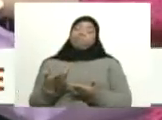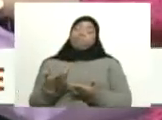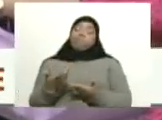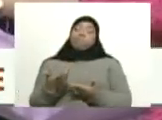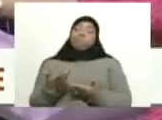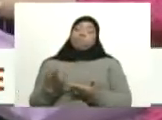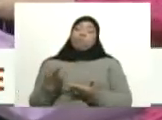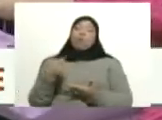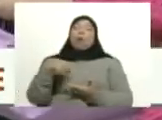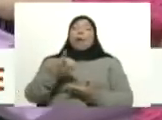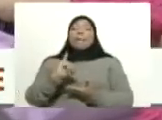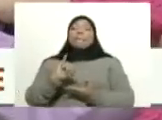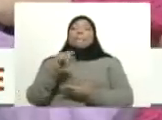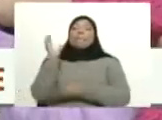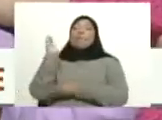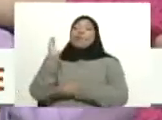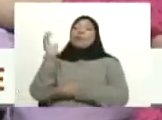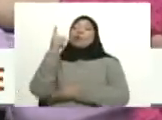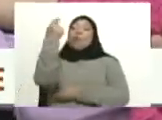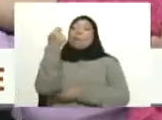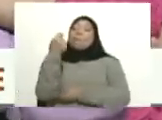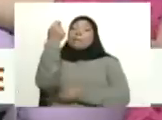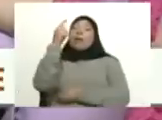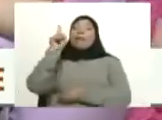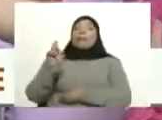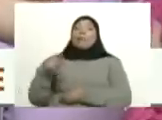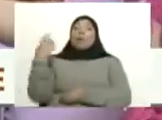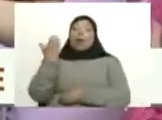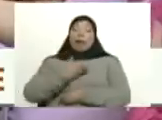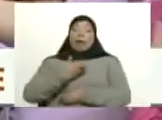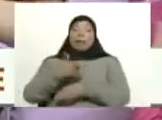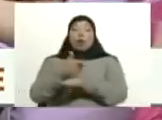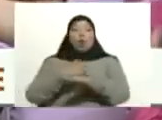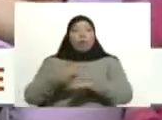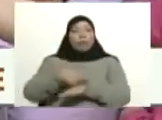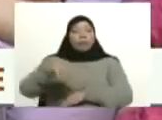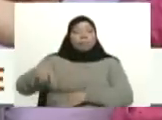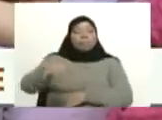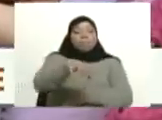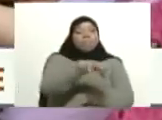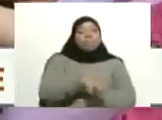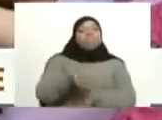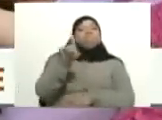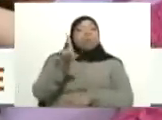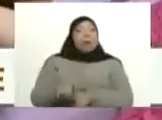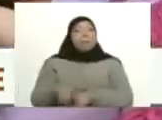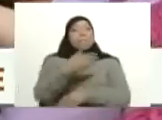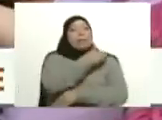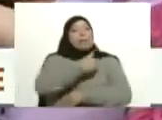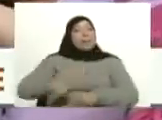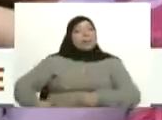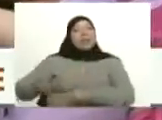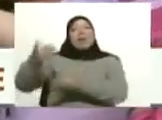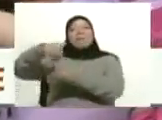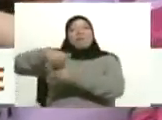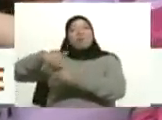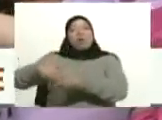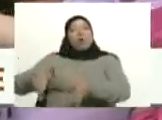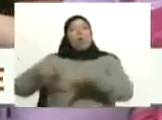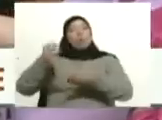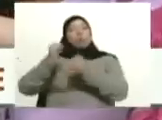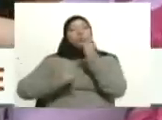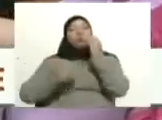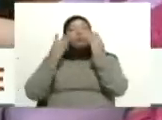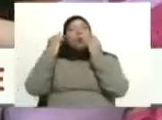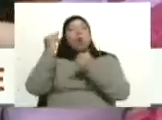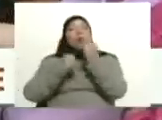Las elecciones parlamentarias, las elecciones de regionales, de alcaldes y gobernadores, también están en el horizonte para este Consejo Nacional Electoral. Última.